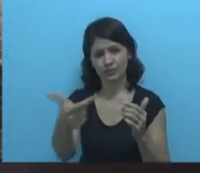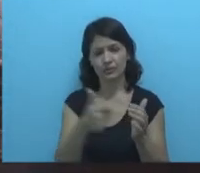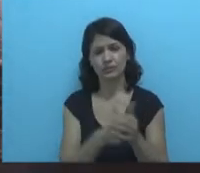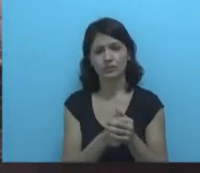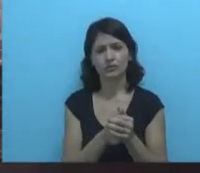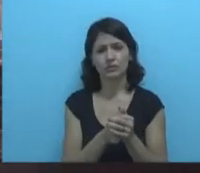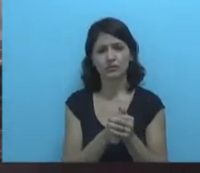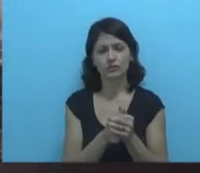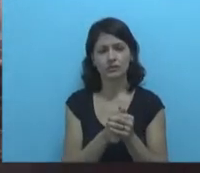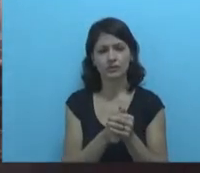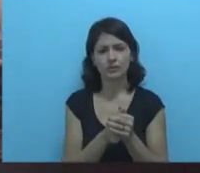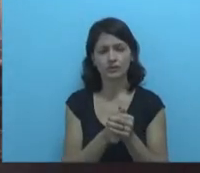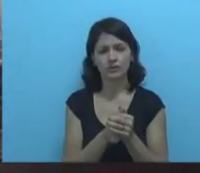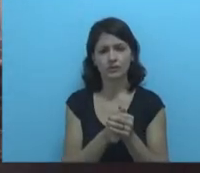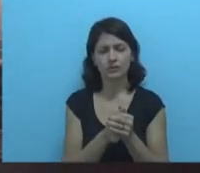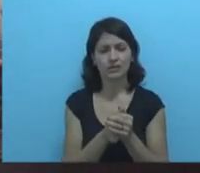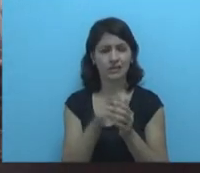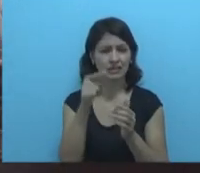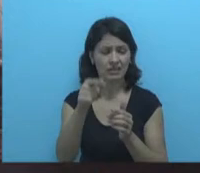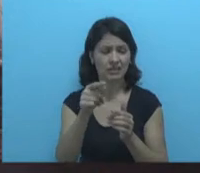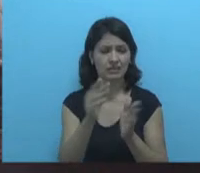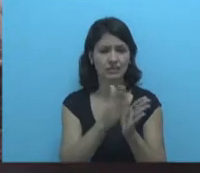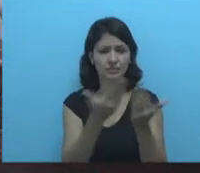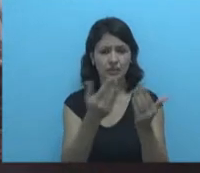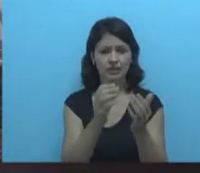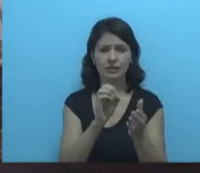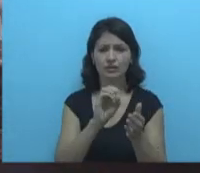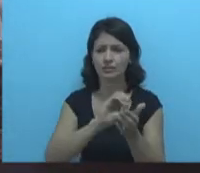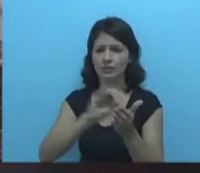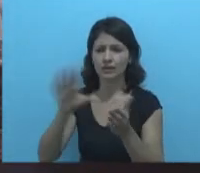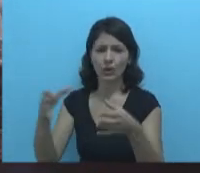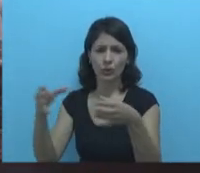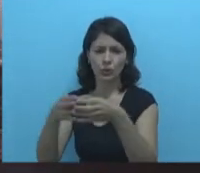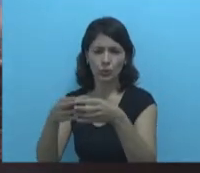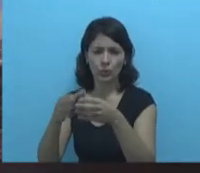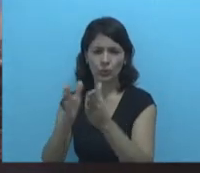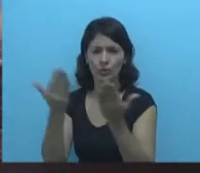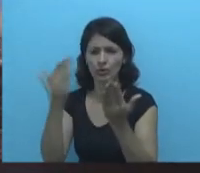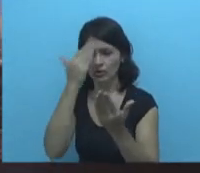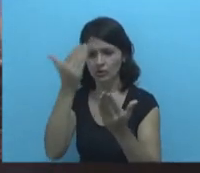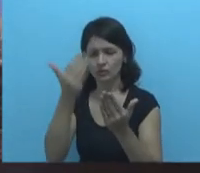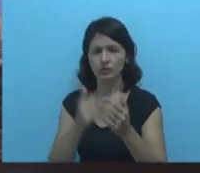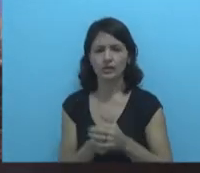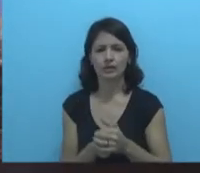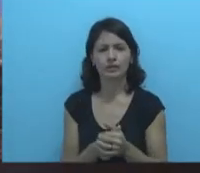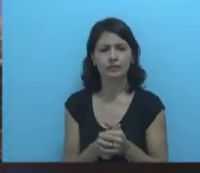sesión y que pase a un solo destino, que es asuntos constitucionales.